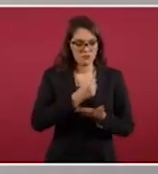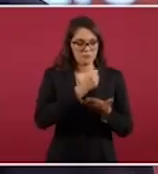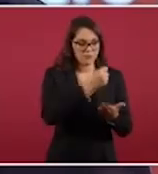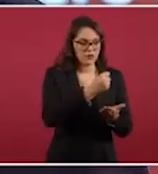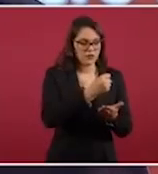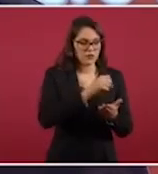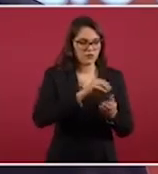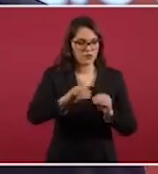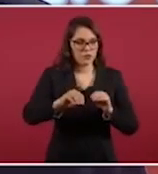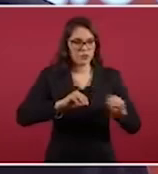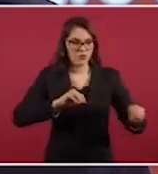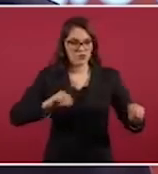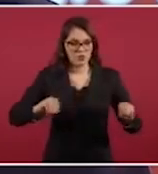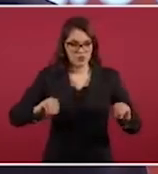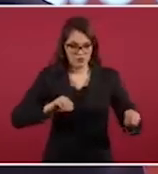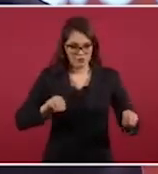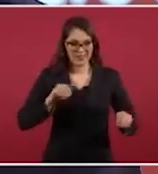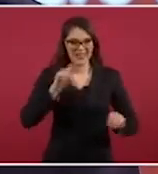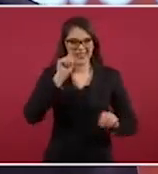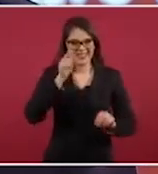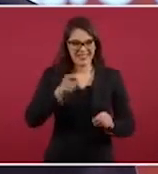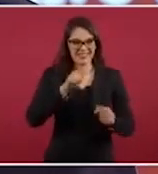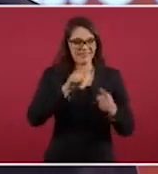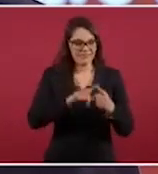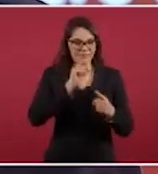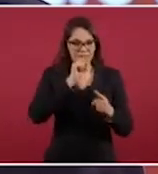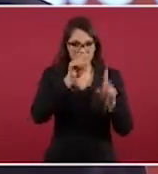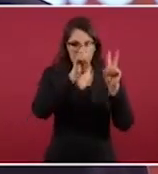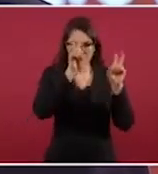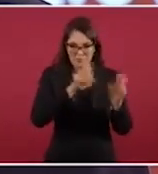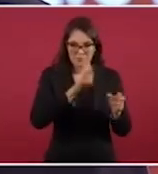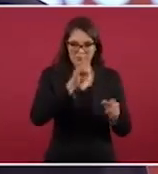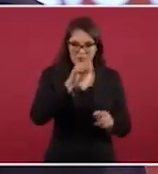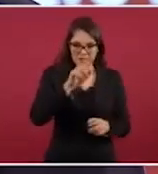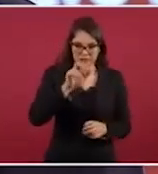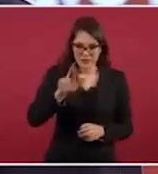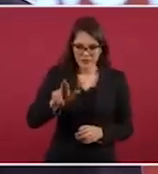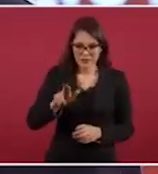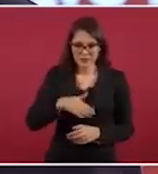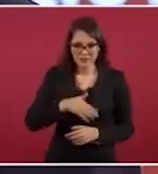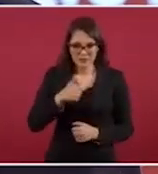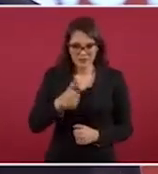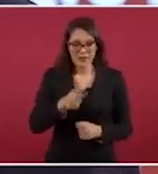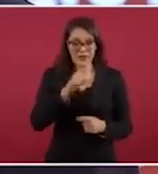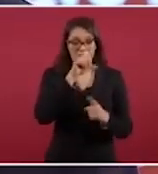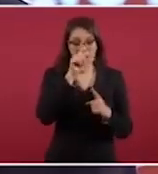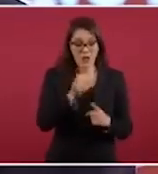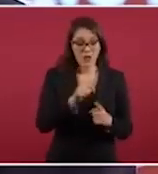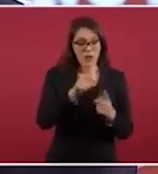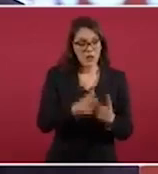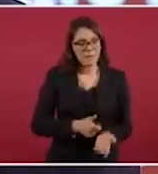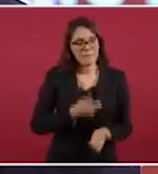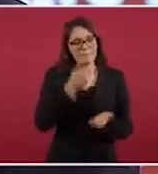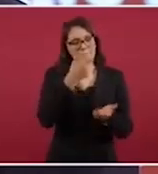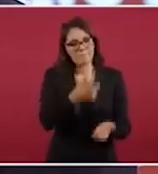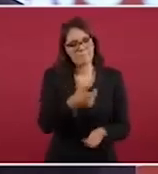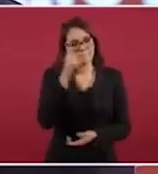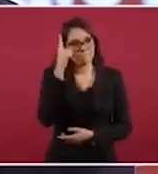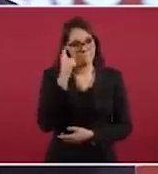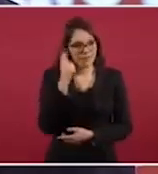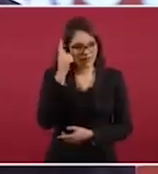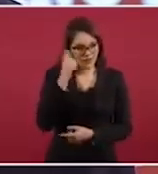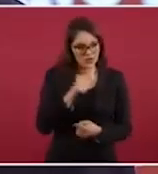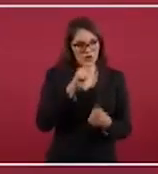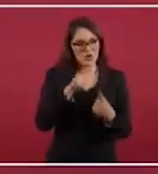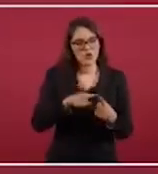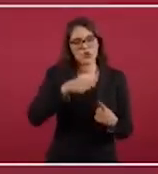que tienen que ver con el bienestar, la entrega de las pensiones a adultos mayores, a discapacitados,